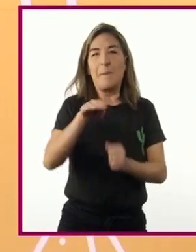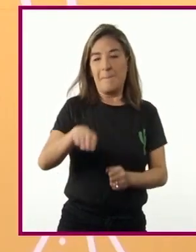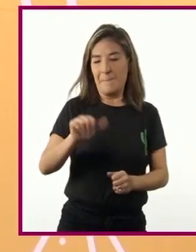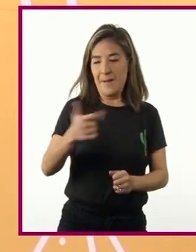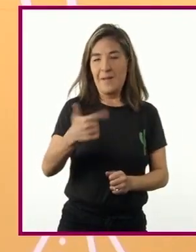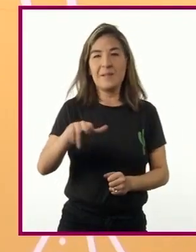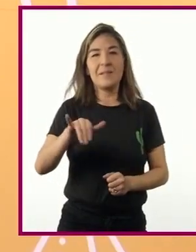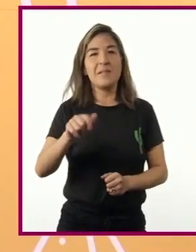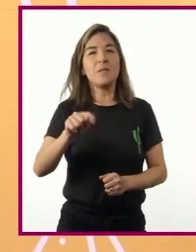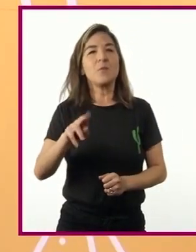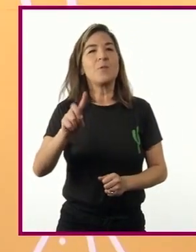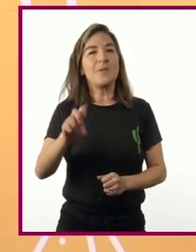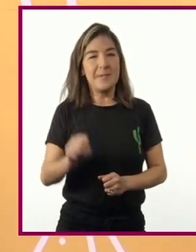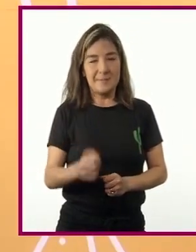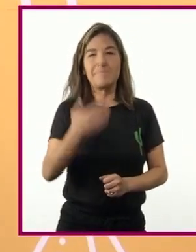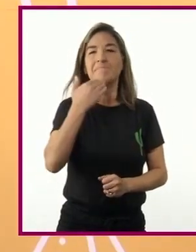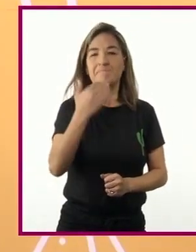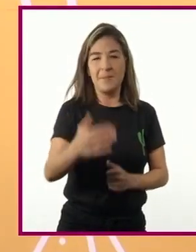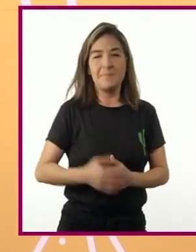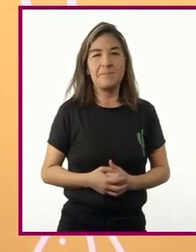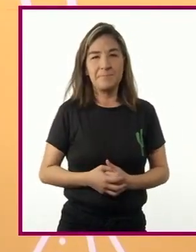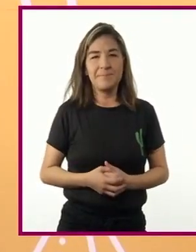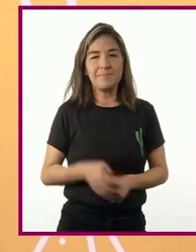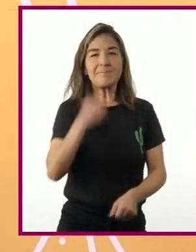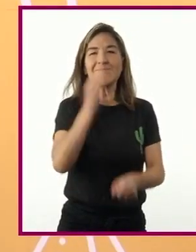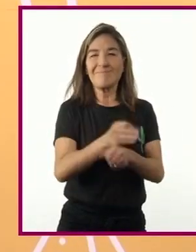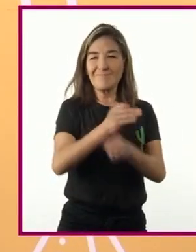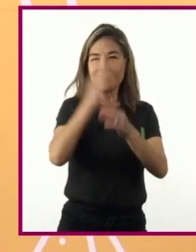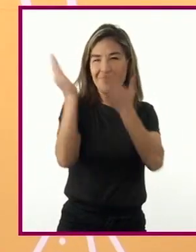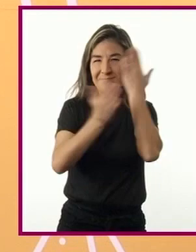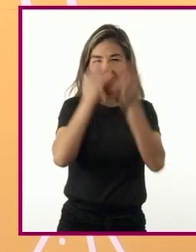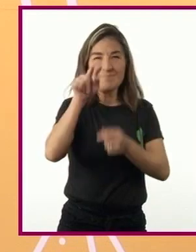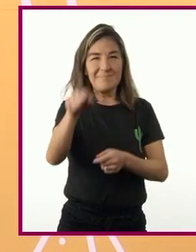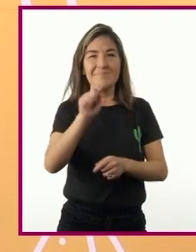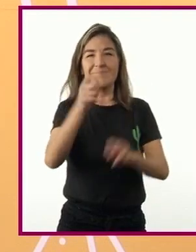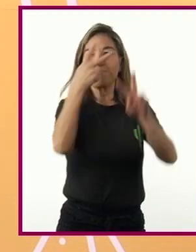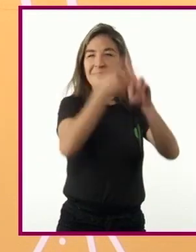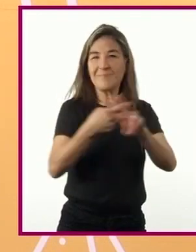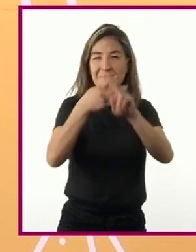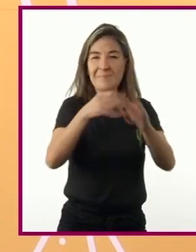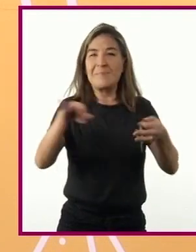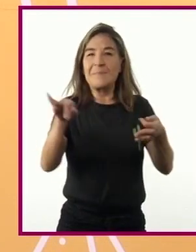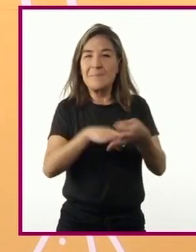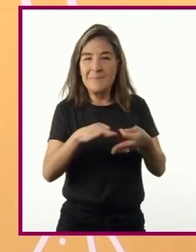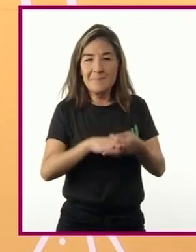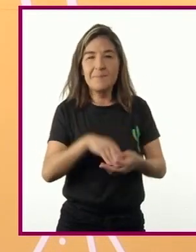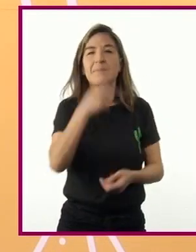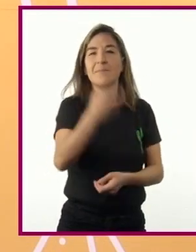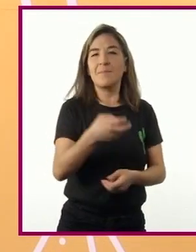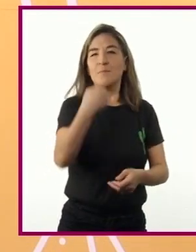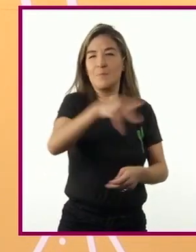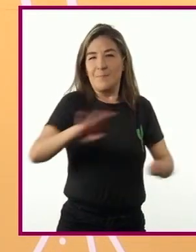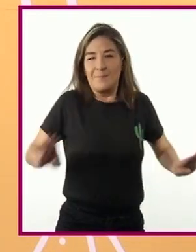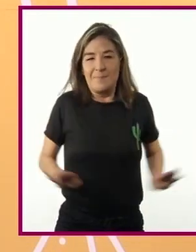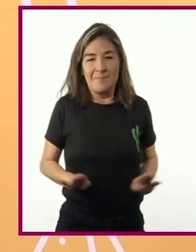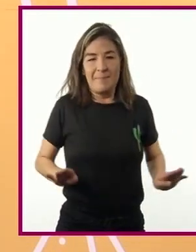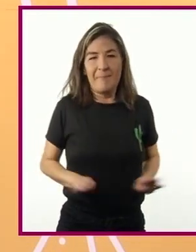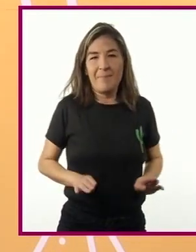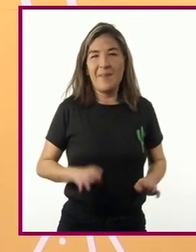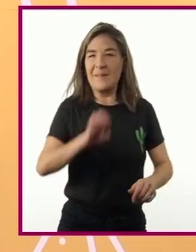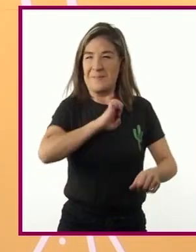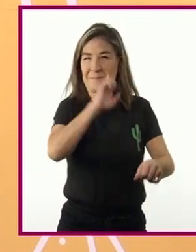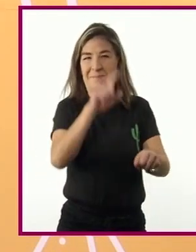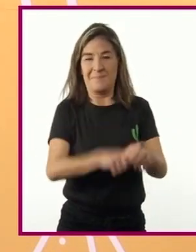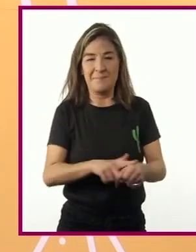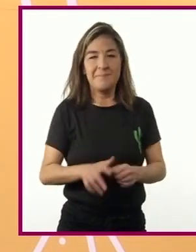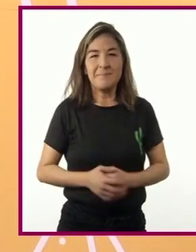magnitudes. Muy bien. Estudiando las estrellas cercanas, sobre todo algunas con características muy